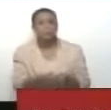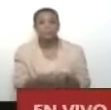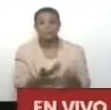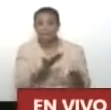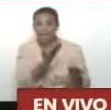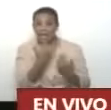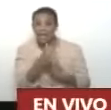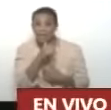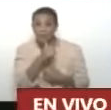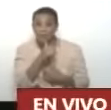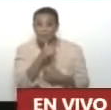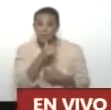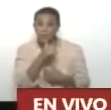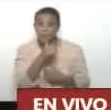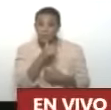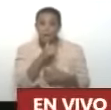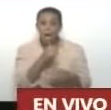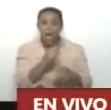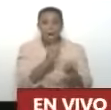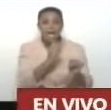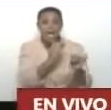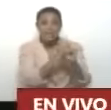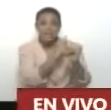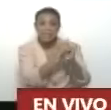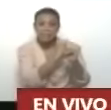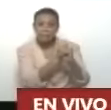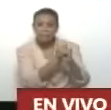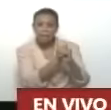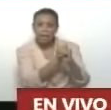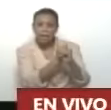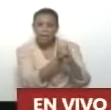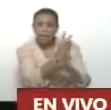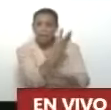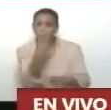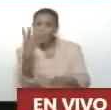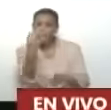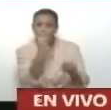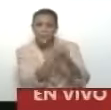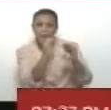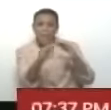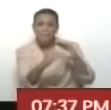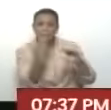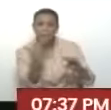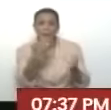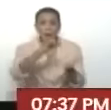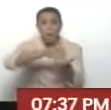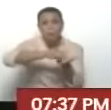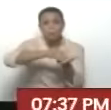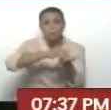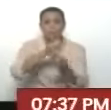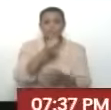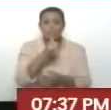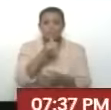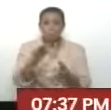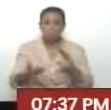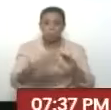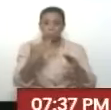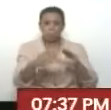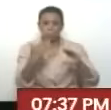trae algo que saca Wikipedia. Me lo mandó un gentío por WhatsApp.